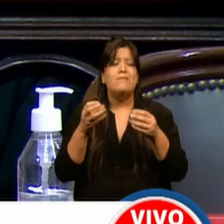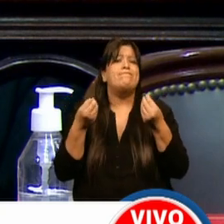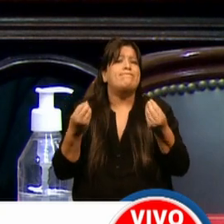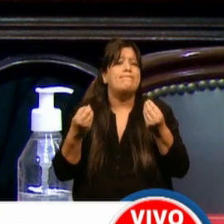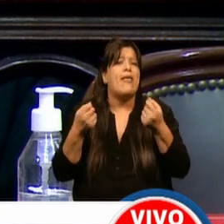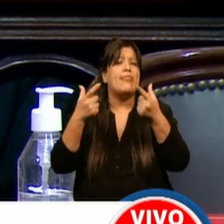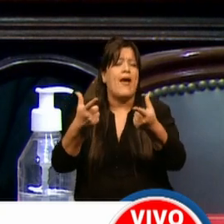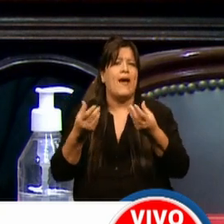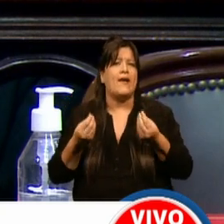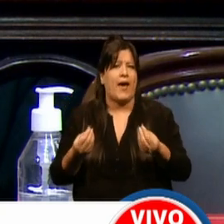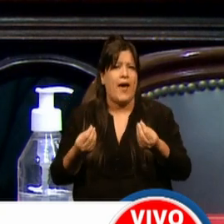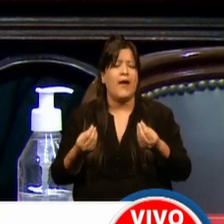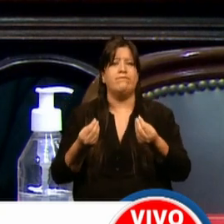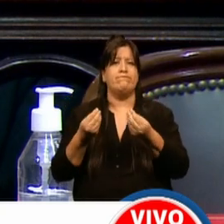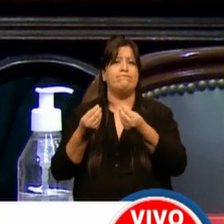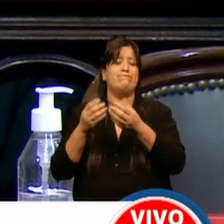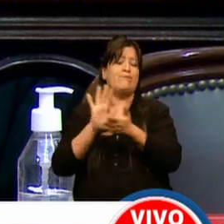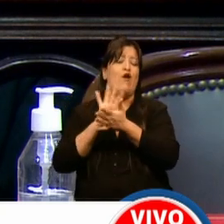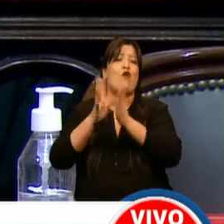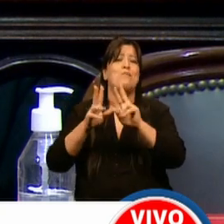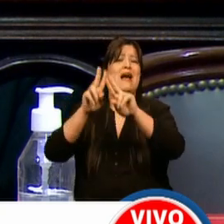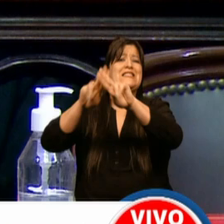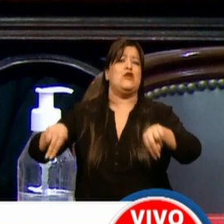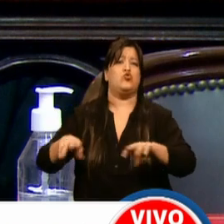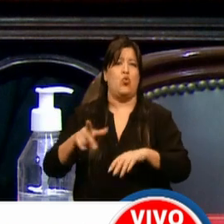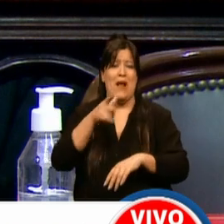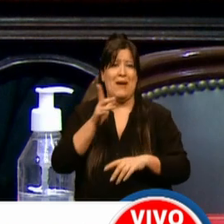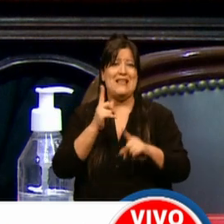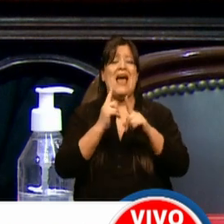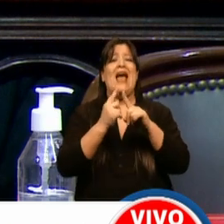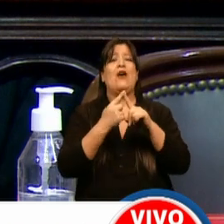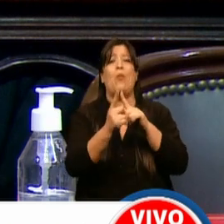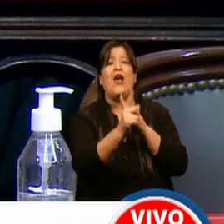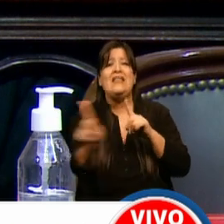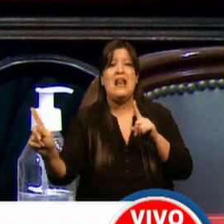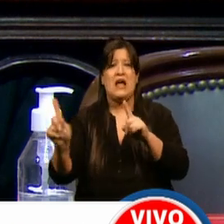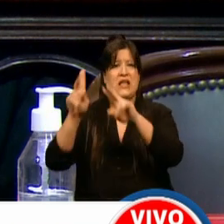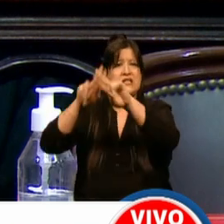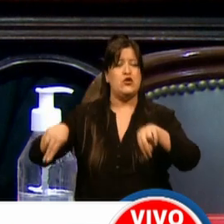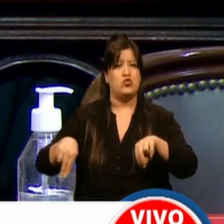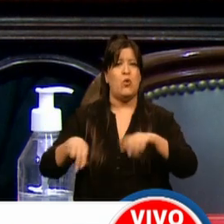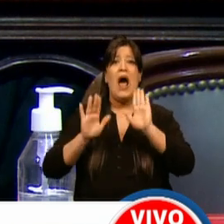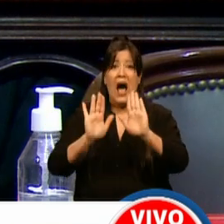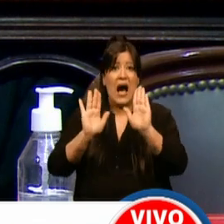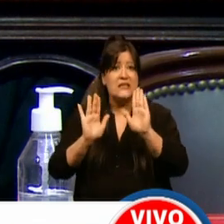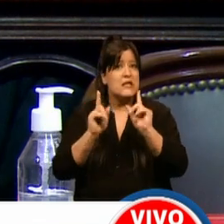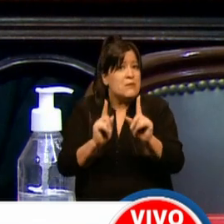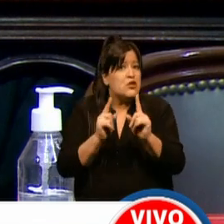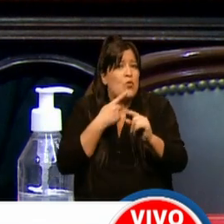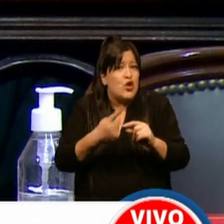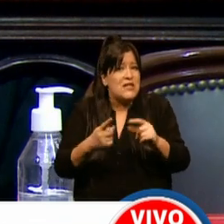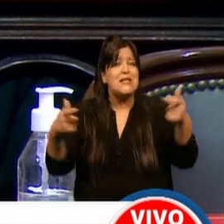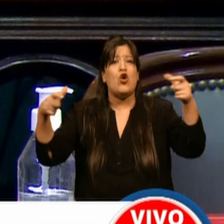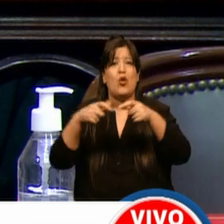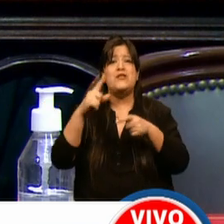estamos generando que es censura indirecta así se denomina así lo denomina las directrices de la